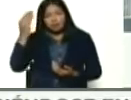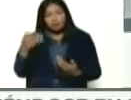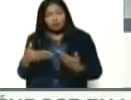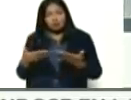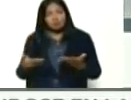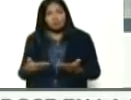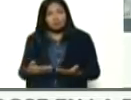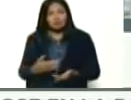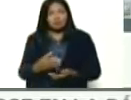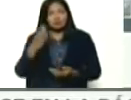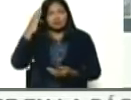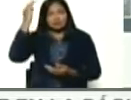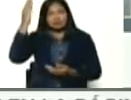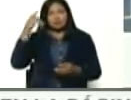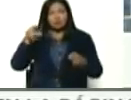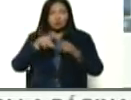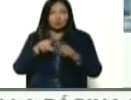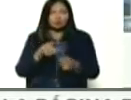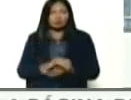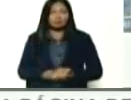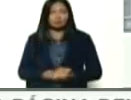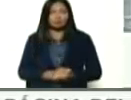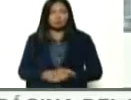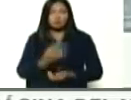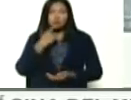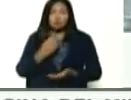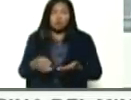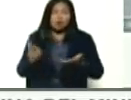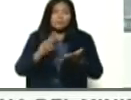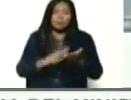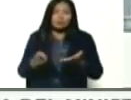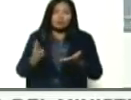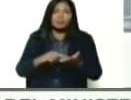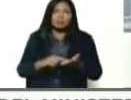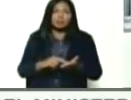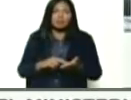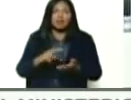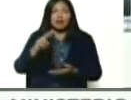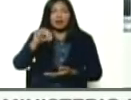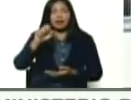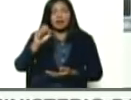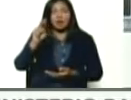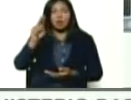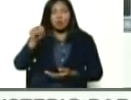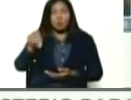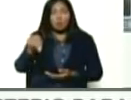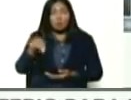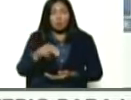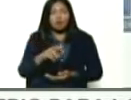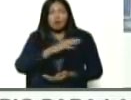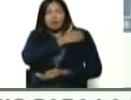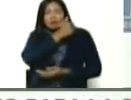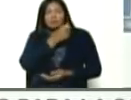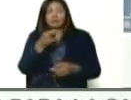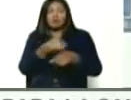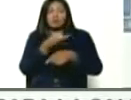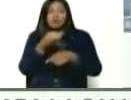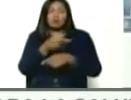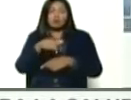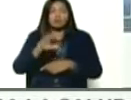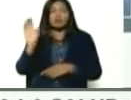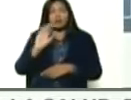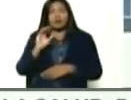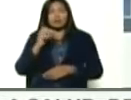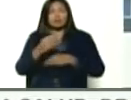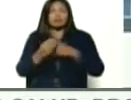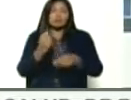gana el cielo se lo estaba diciendo estos días a nahún fernández jefe de gobierno de caracas que está haciendo